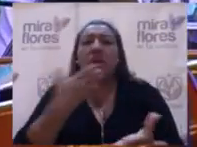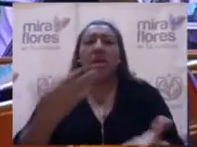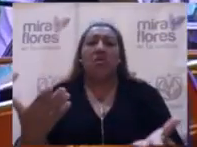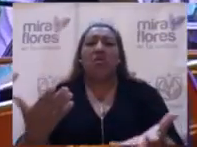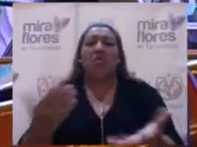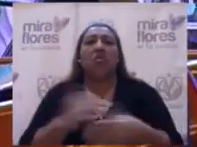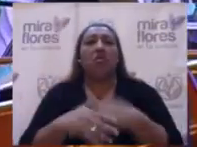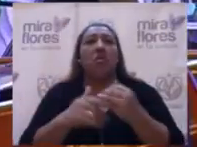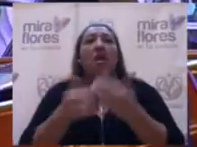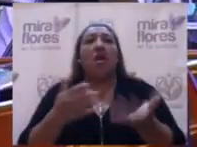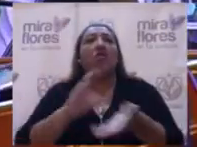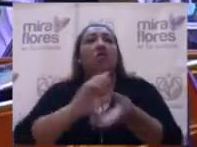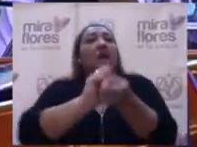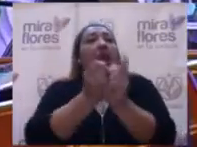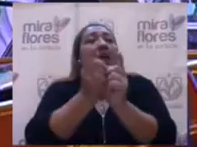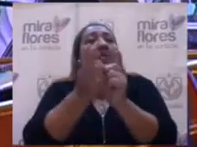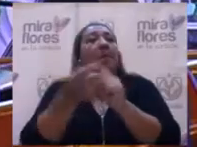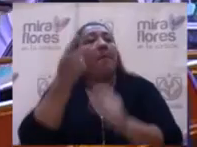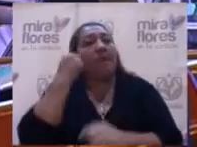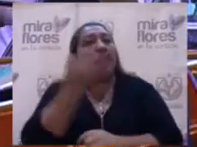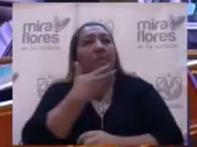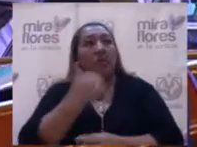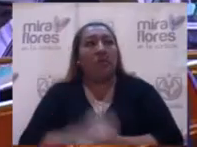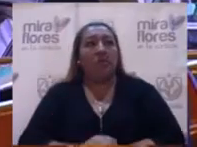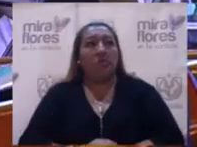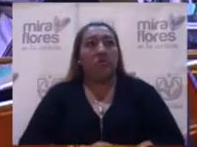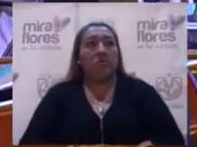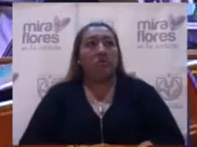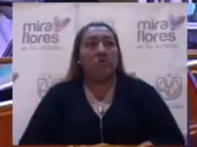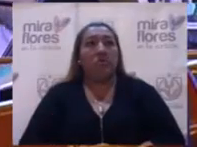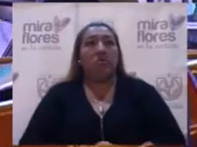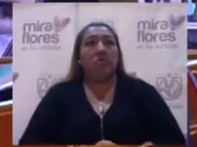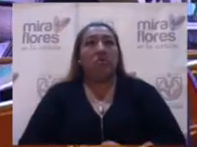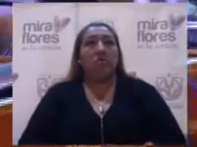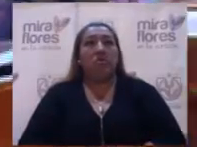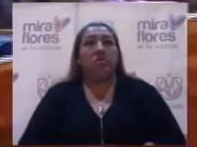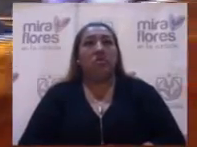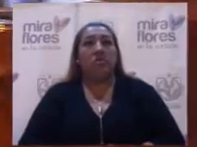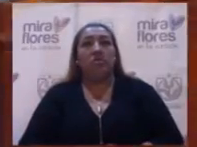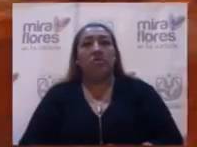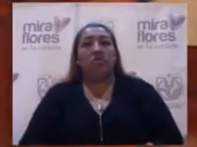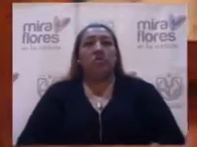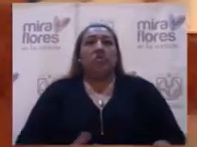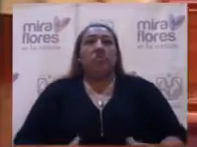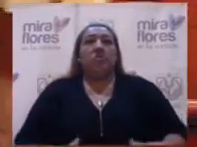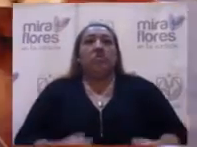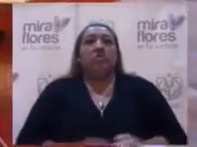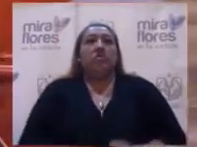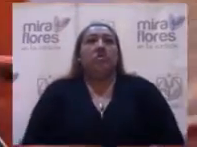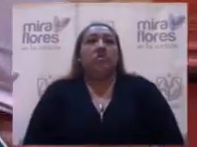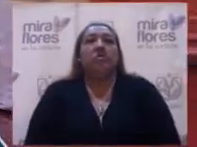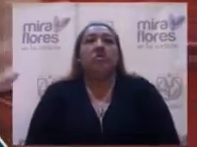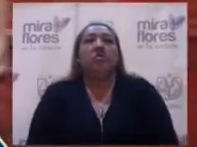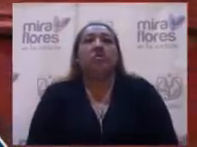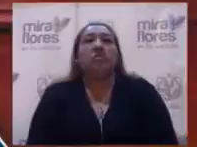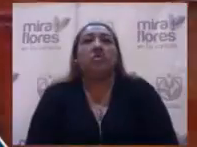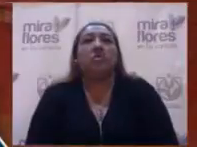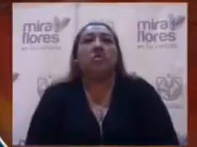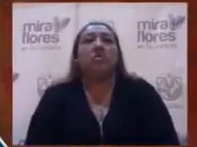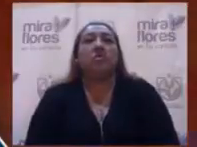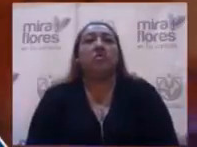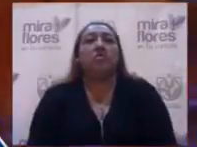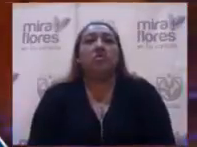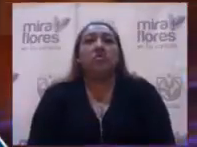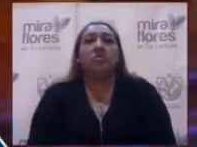cambiando para mejorar el sistema de defensa civil en el distrito. Gracias. ¿Algún otro regidor que quiera hacer uso de la